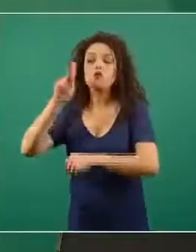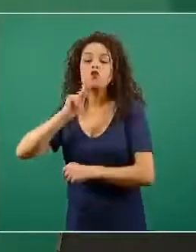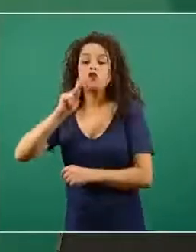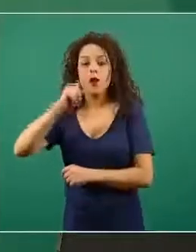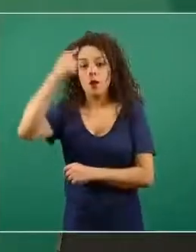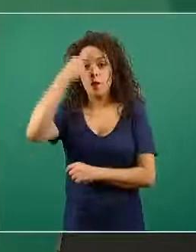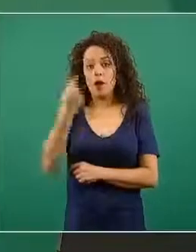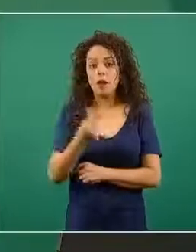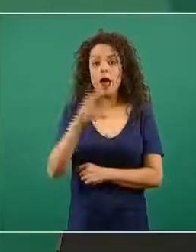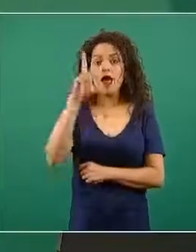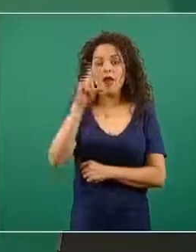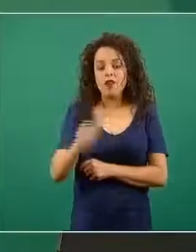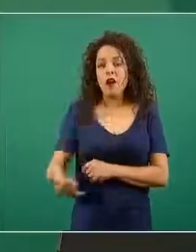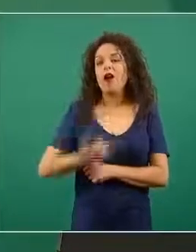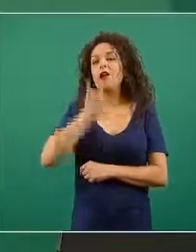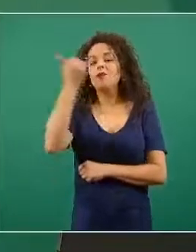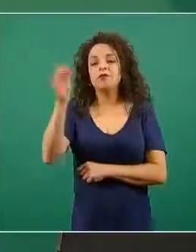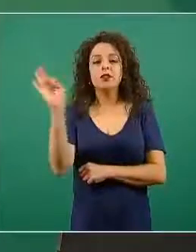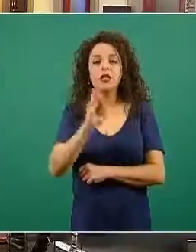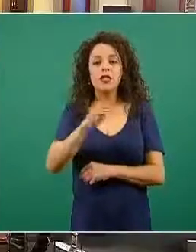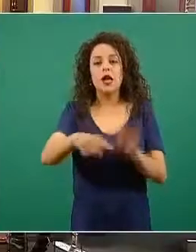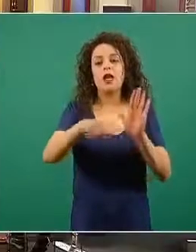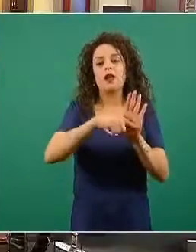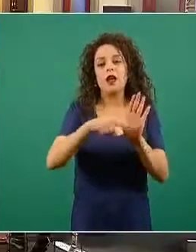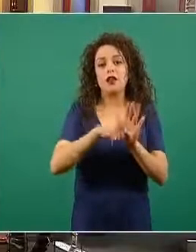irnos con un falso negativo que pudiera después